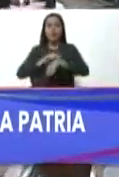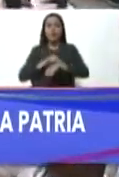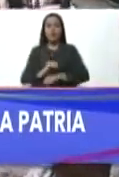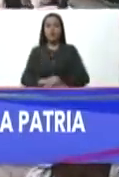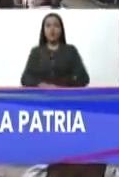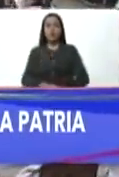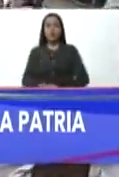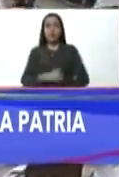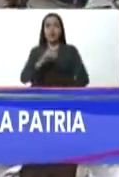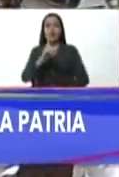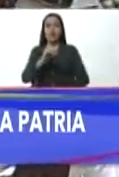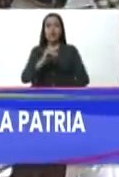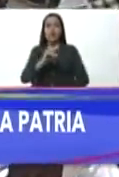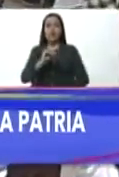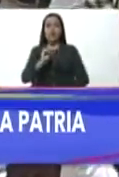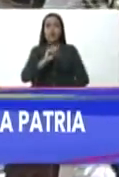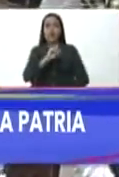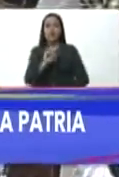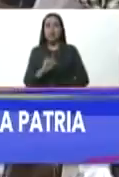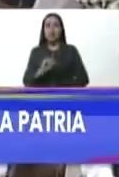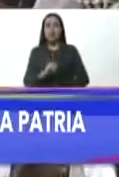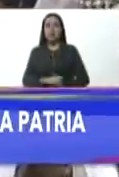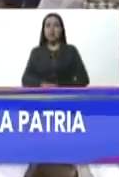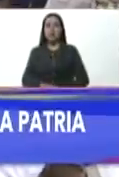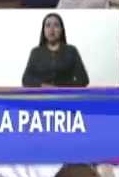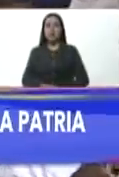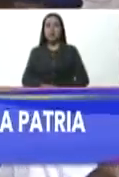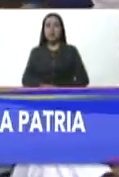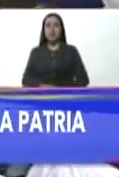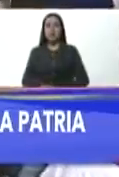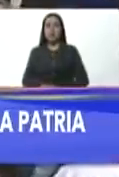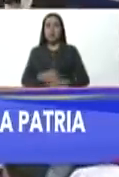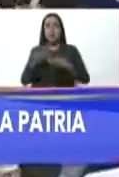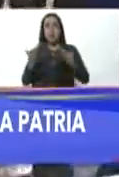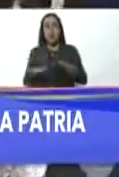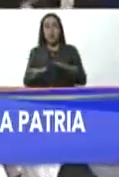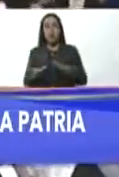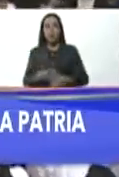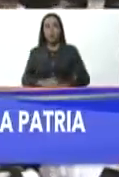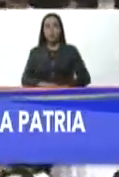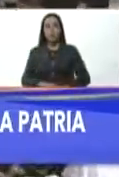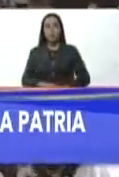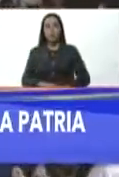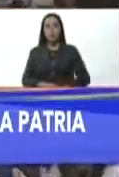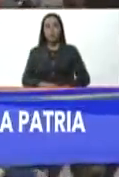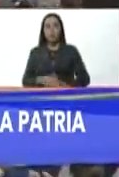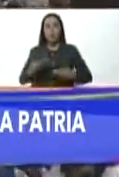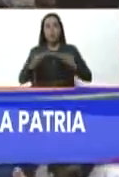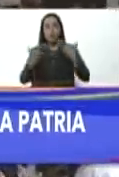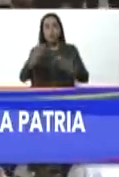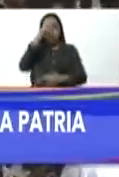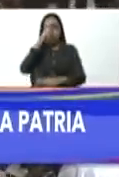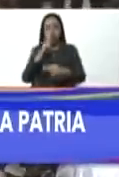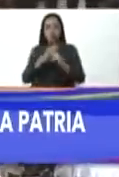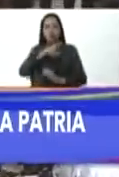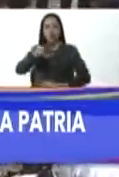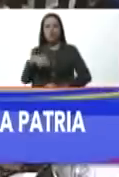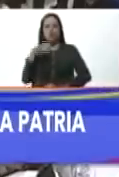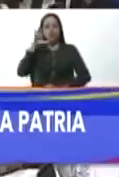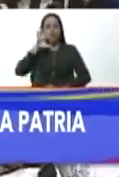Alexis Díaz Rodríguez. Vamos a darle el reconocimiento de nuestra patria.